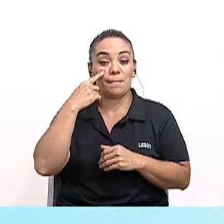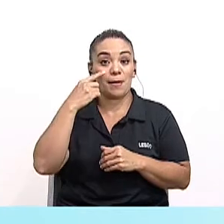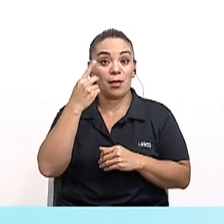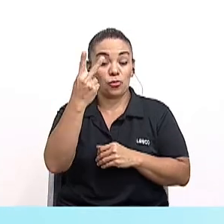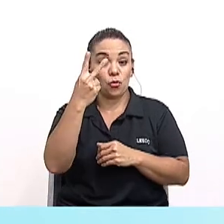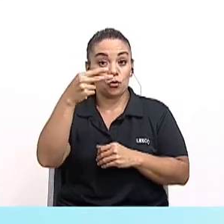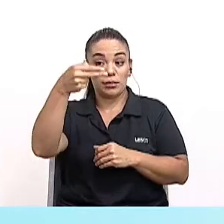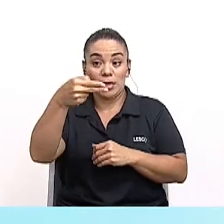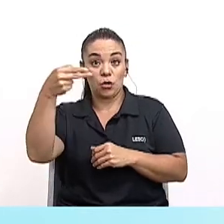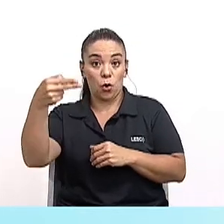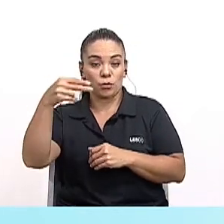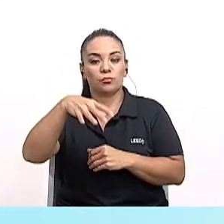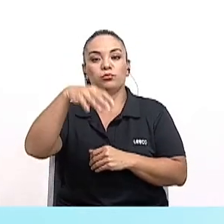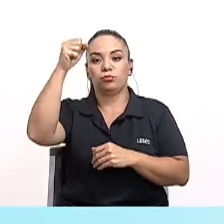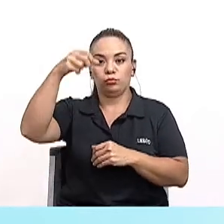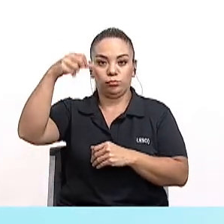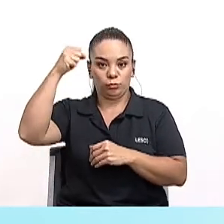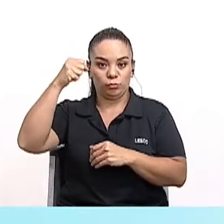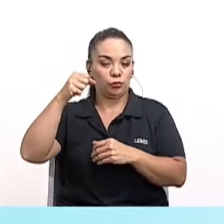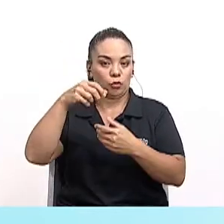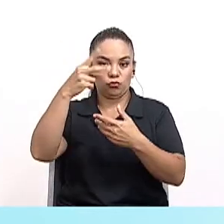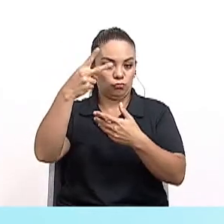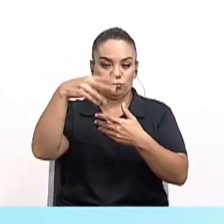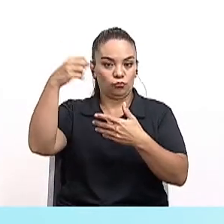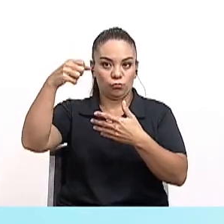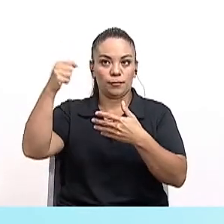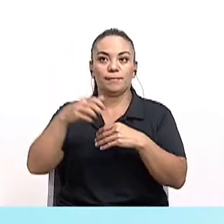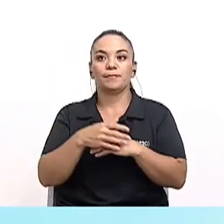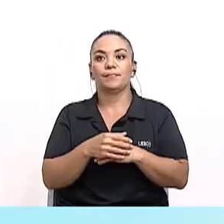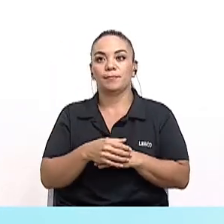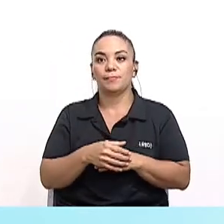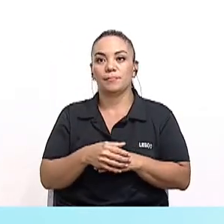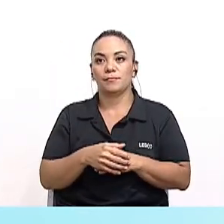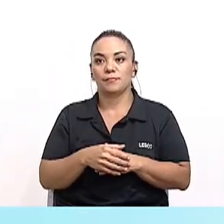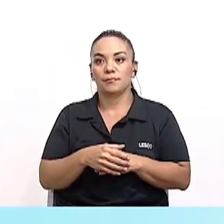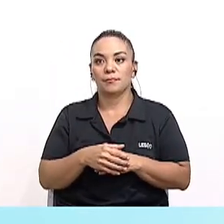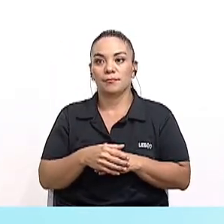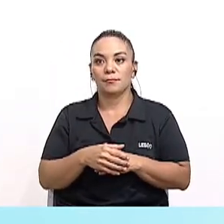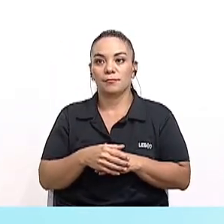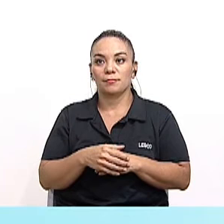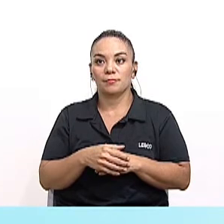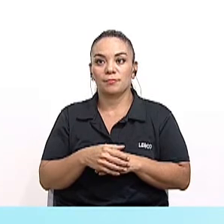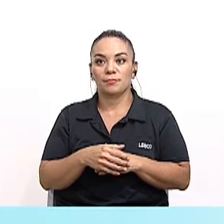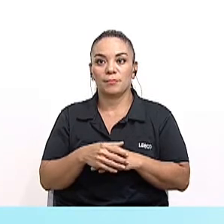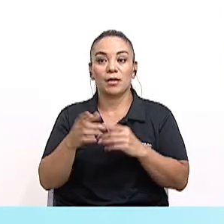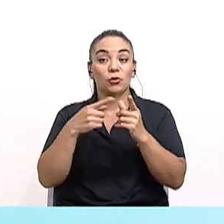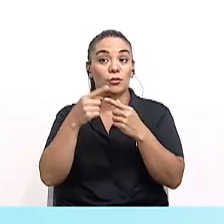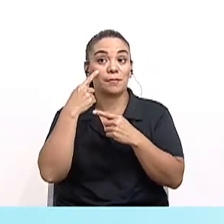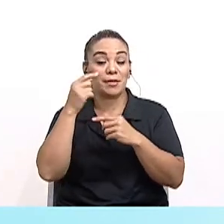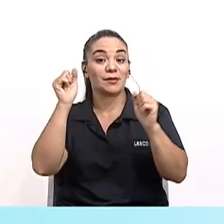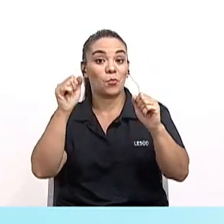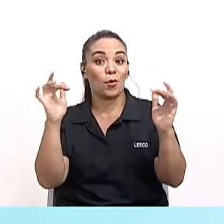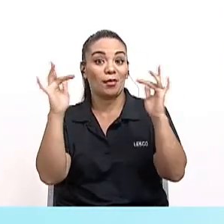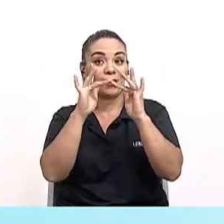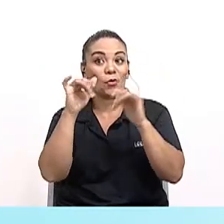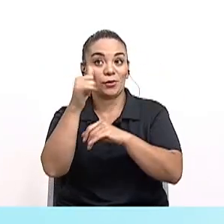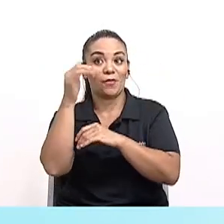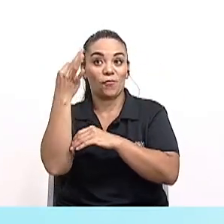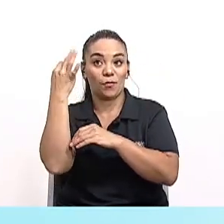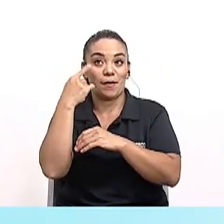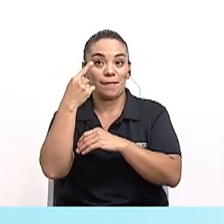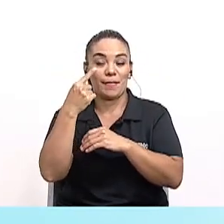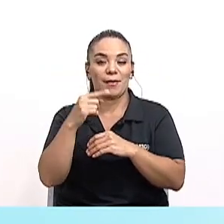hidrógenos. Entonces ahora sí tengo espacio para que estos electrones se puedan enlazar de otra forma, pero en este caso quiero hacer un doble